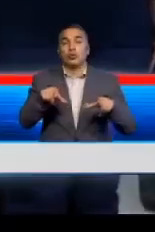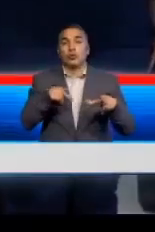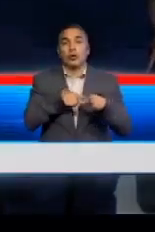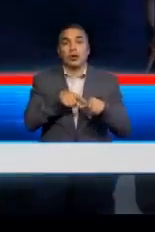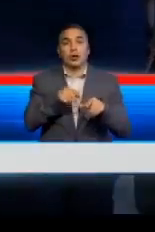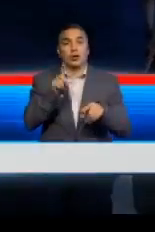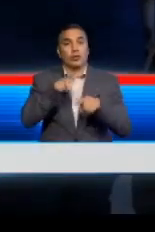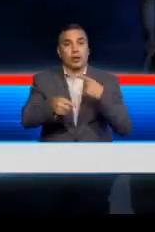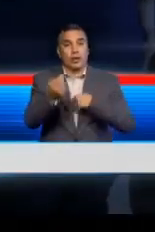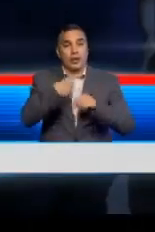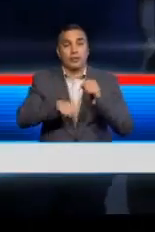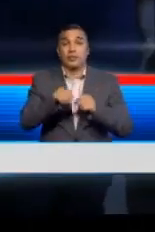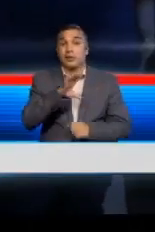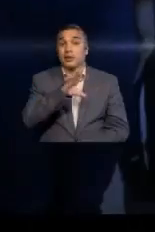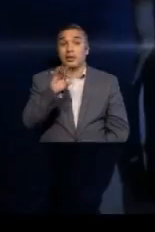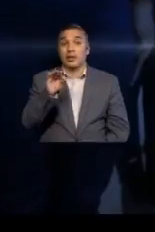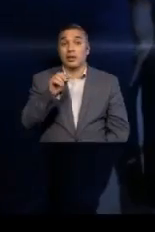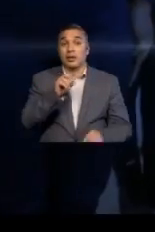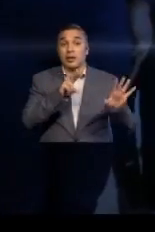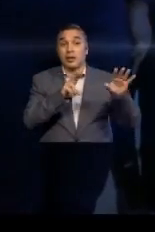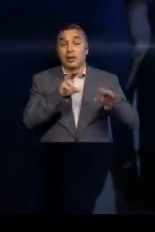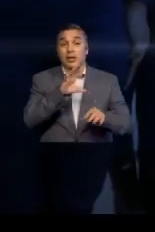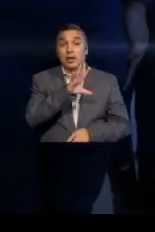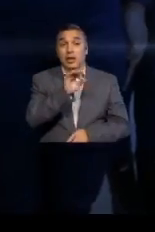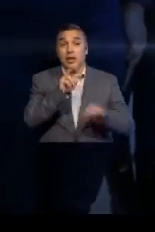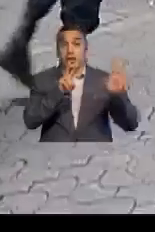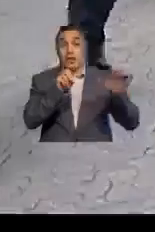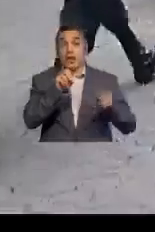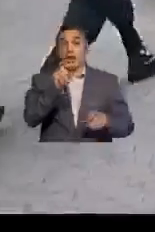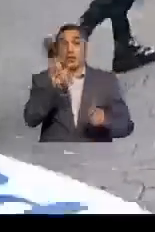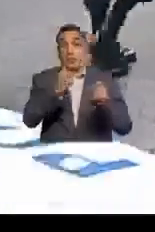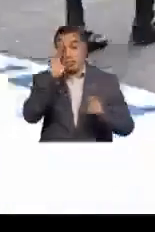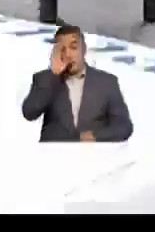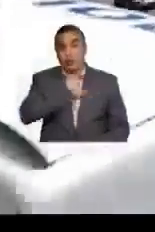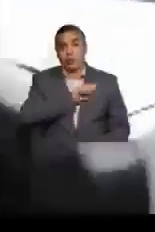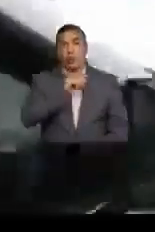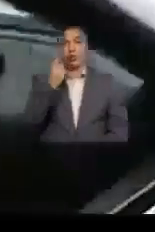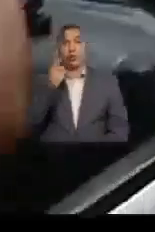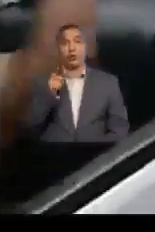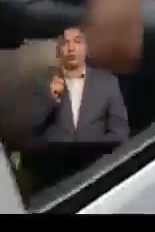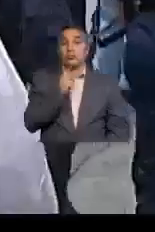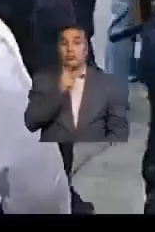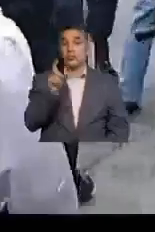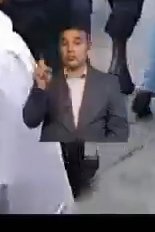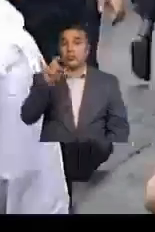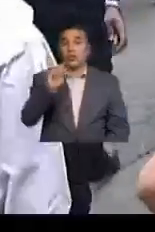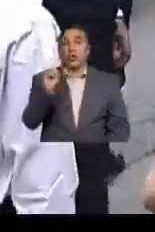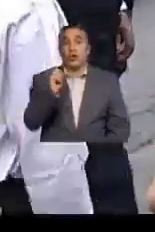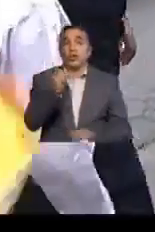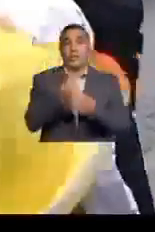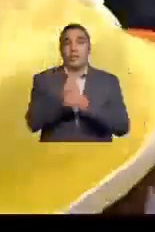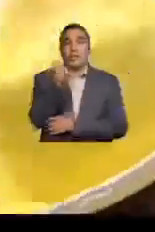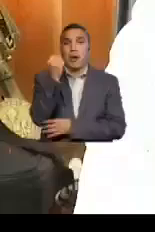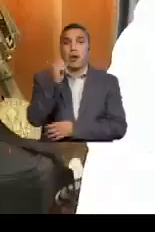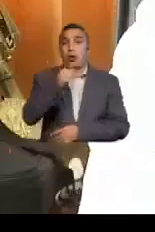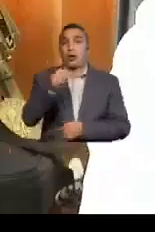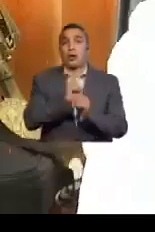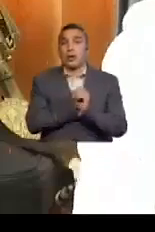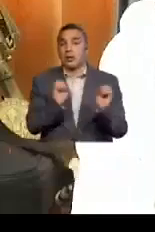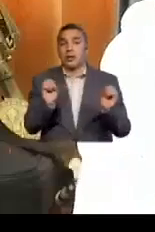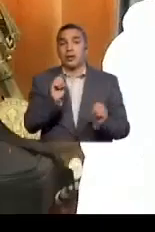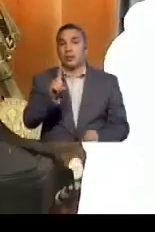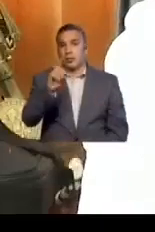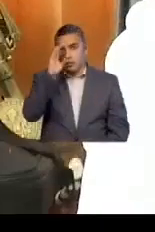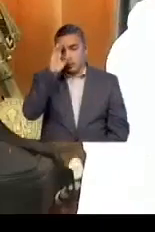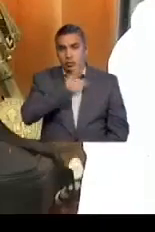ciudad. Son más de 570 uniformados que solo portan chillete de gas y macana. Otros, nada. Los